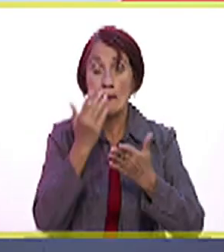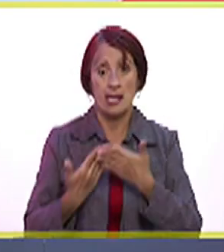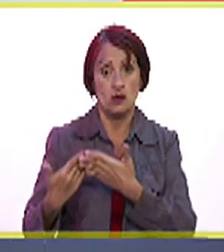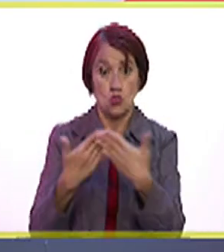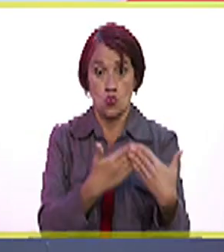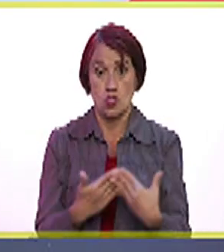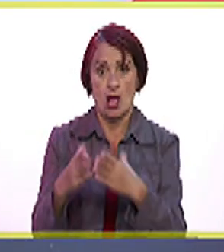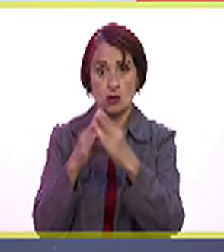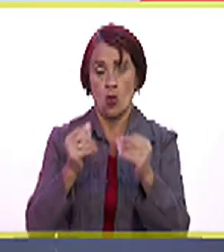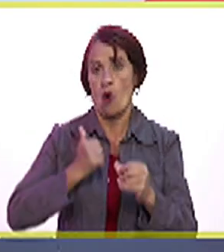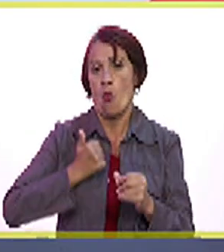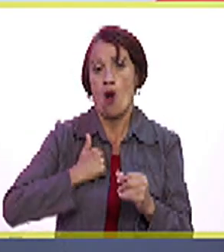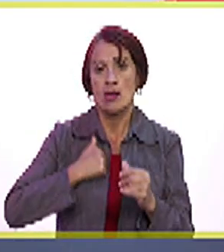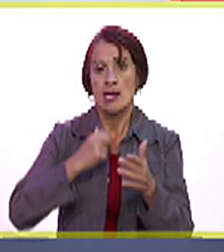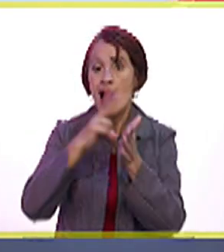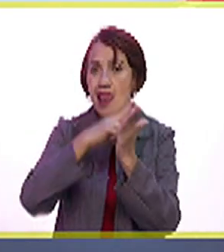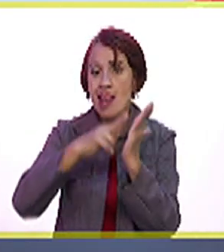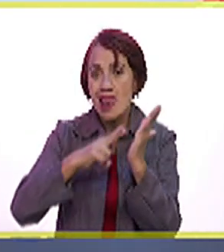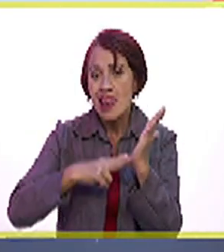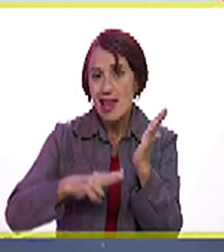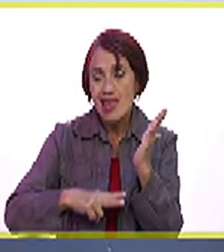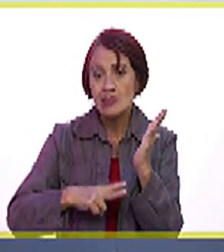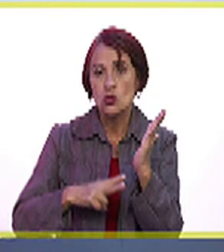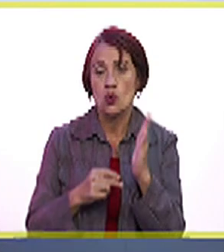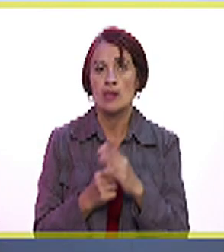texto, tenga esa